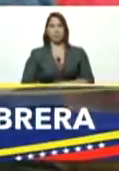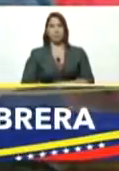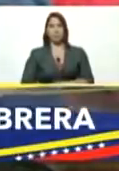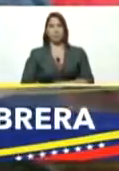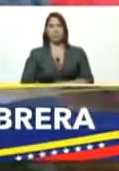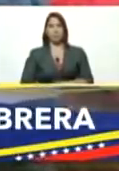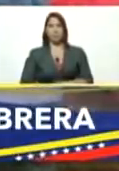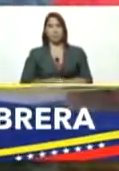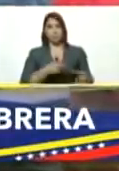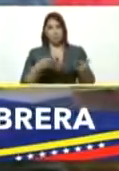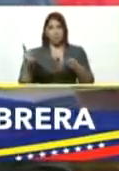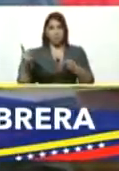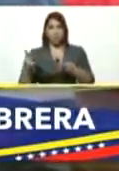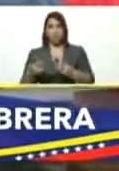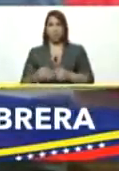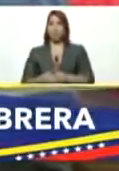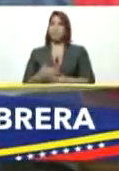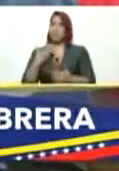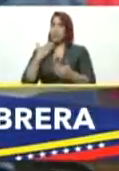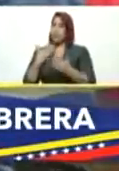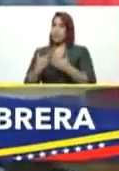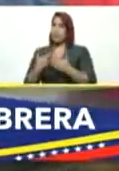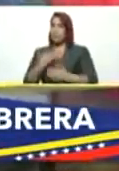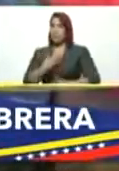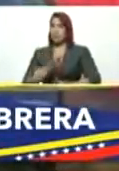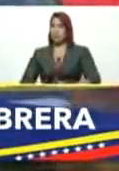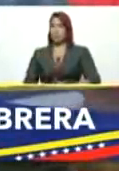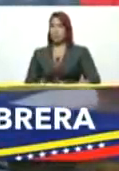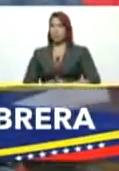bienvenido gracias presidente